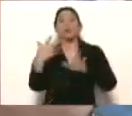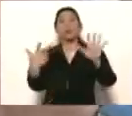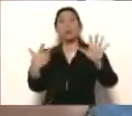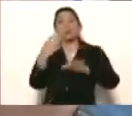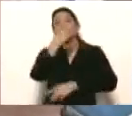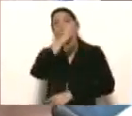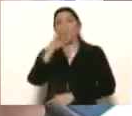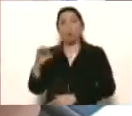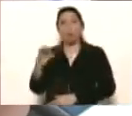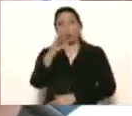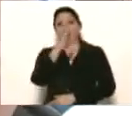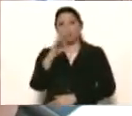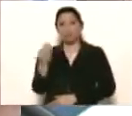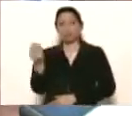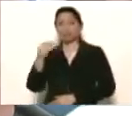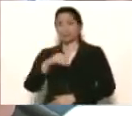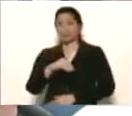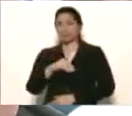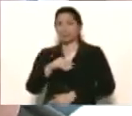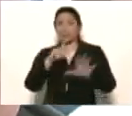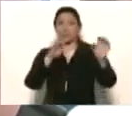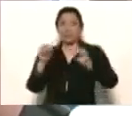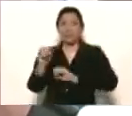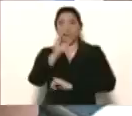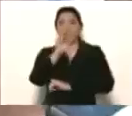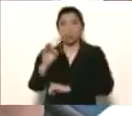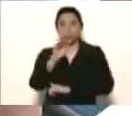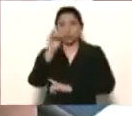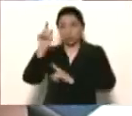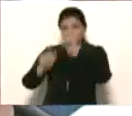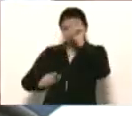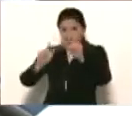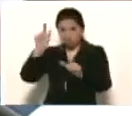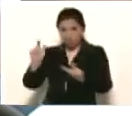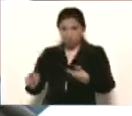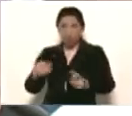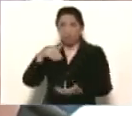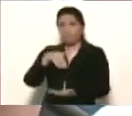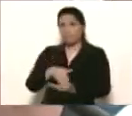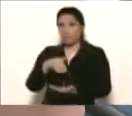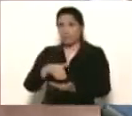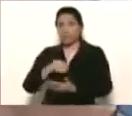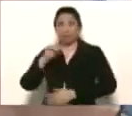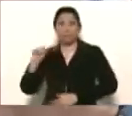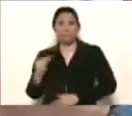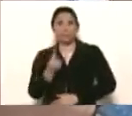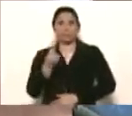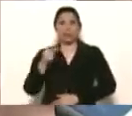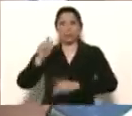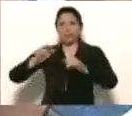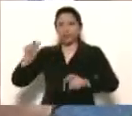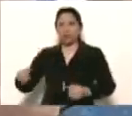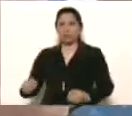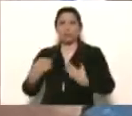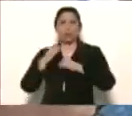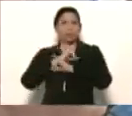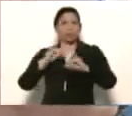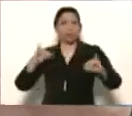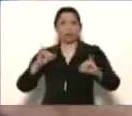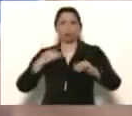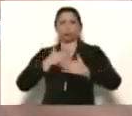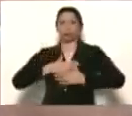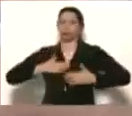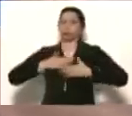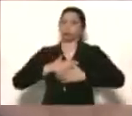ciento más del 60% de las personas de miranda como fueron los primeros casos ya se encuentran completamente